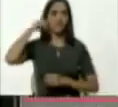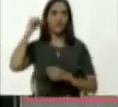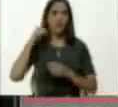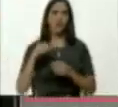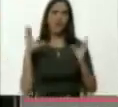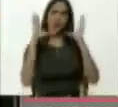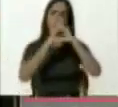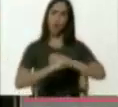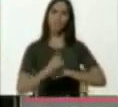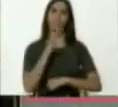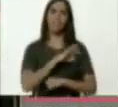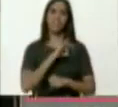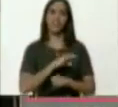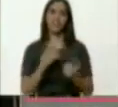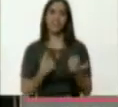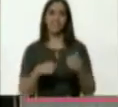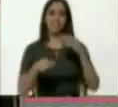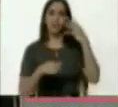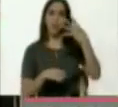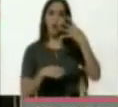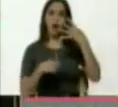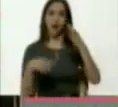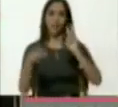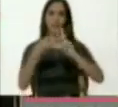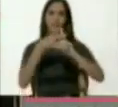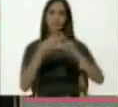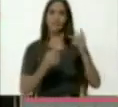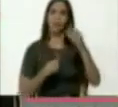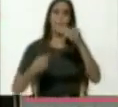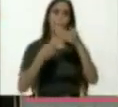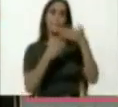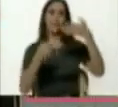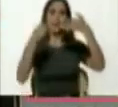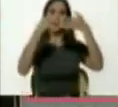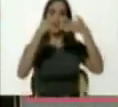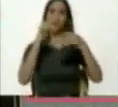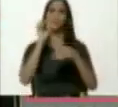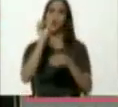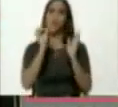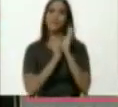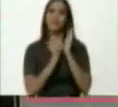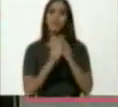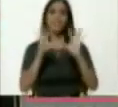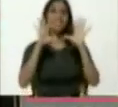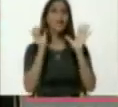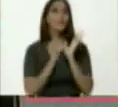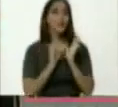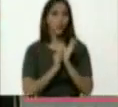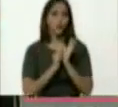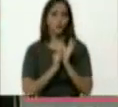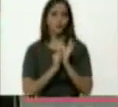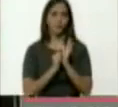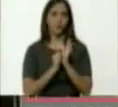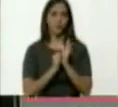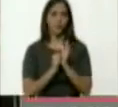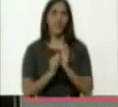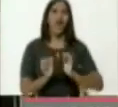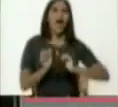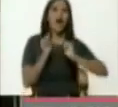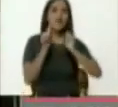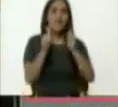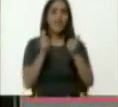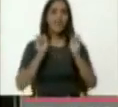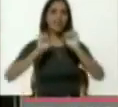Vamos con el primer video de la noche, señores. Ya está de cuarta la etiqueta. La vamos a poner de primero dentro de pocos minutos. Nada más llevamos 10 minutos. Apenas nos estamos